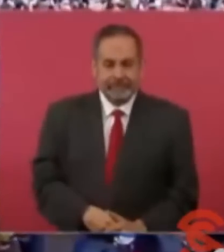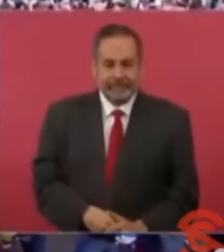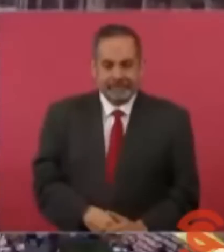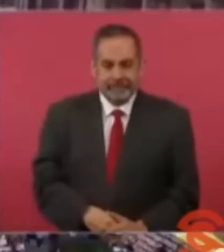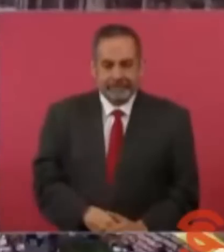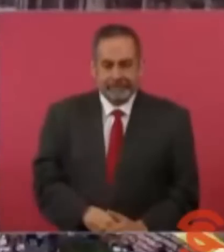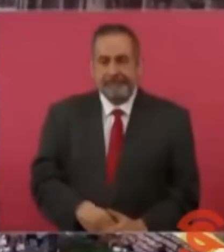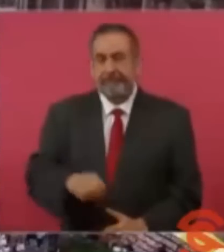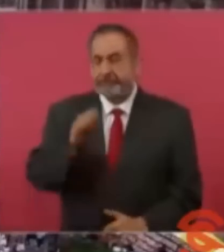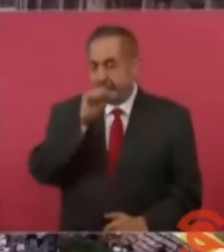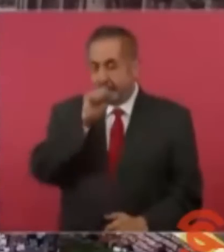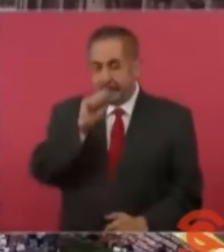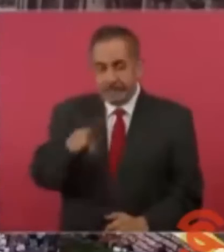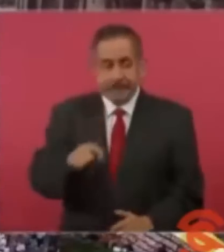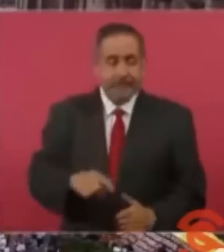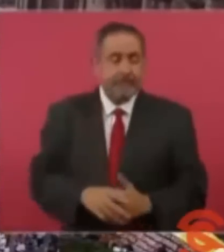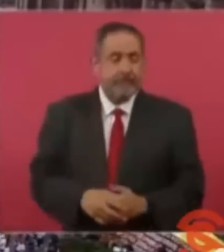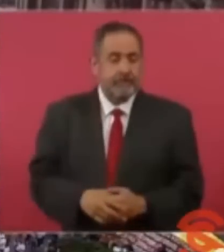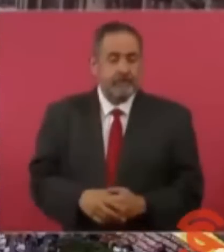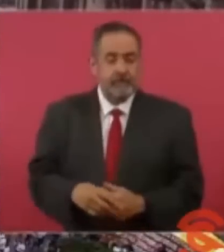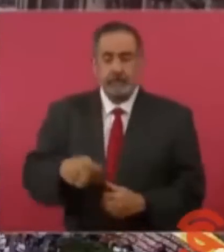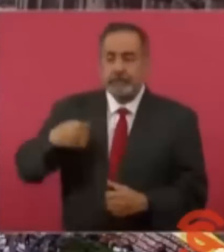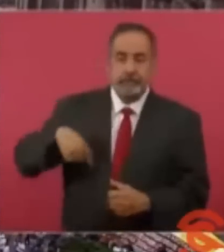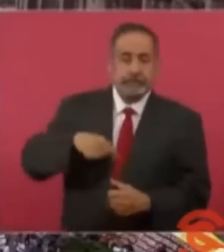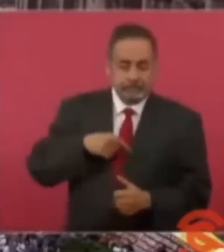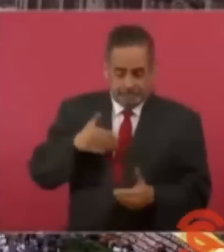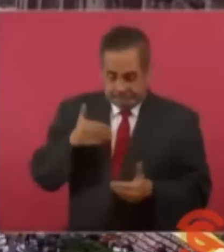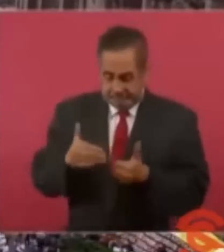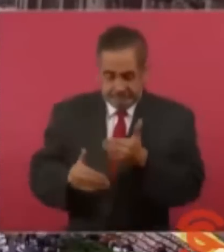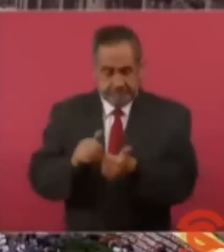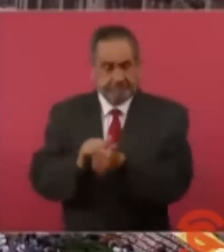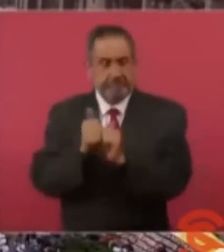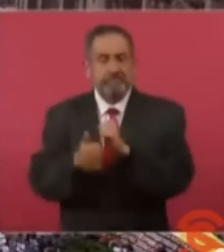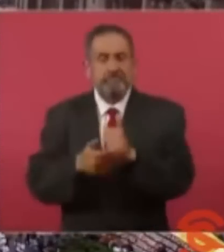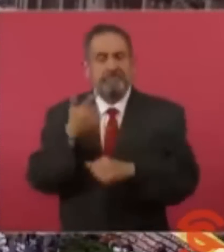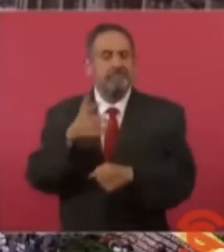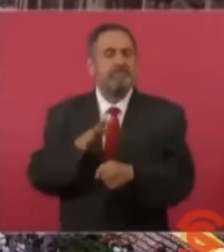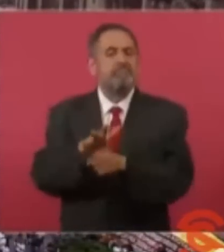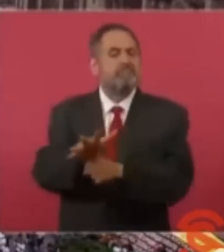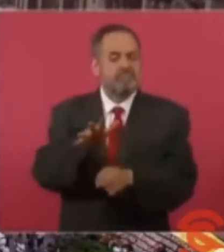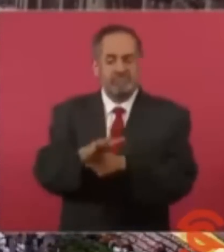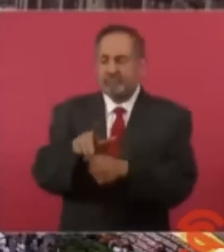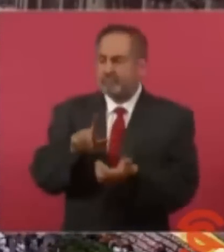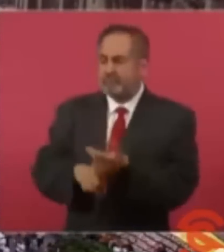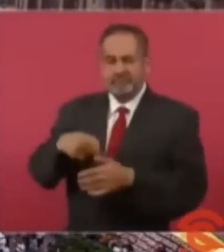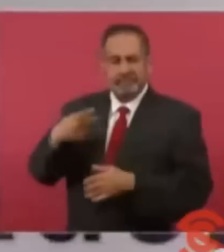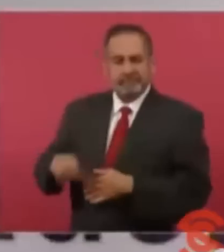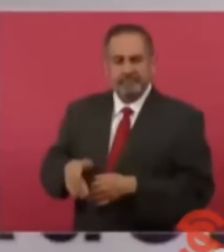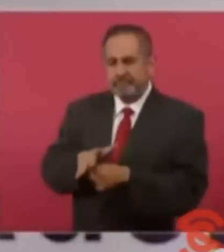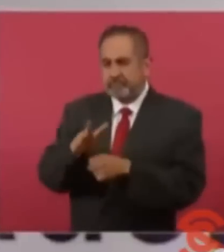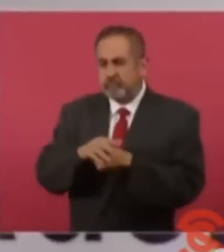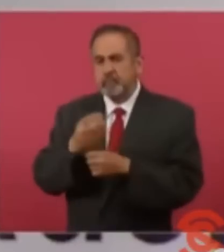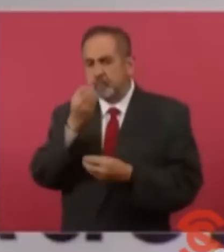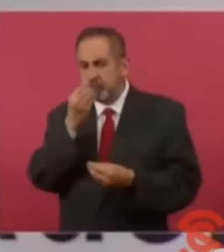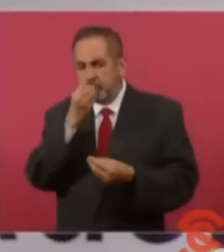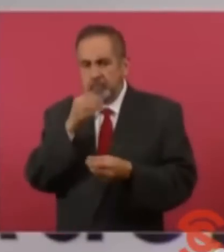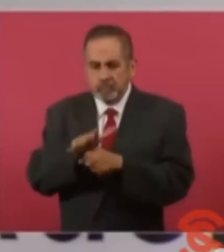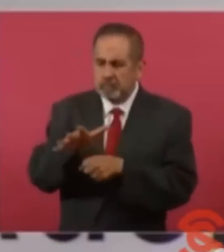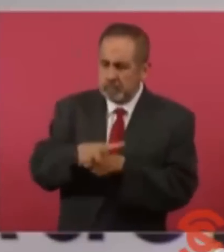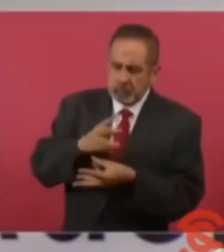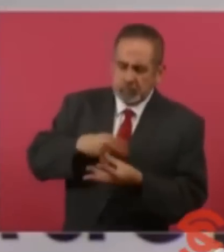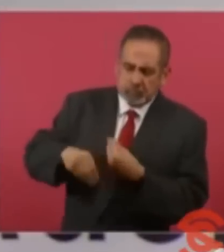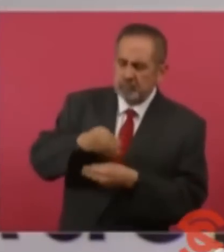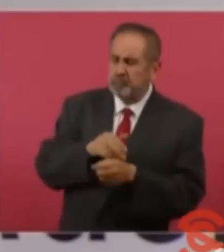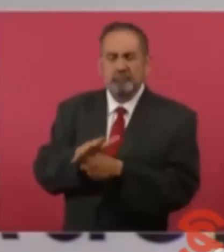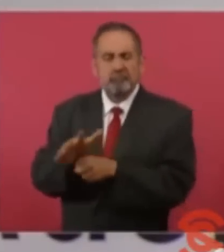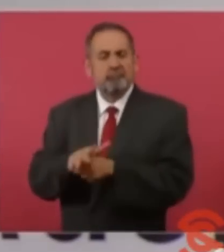También hemos avanzado para alcanzar la autosuficiencia alimentaria, con